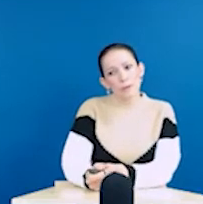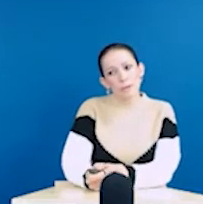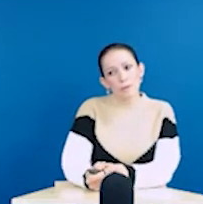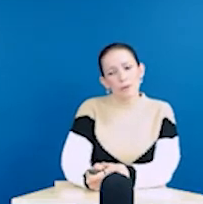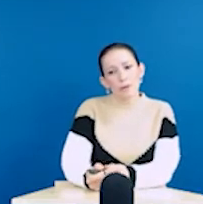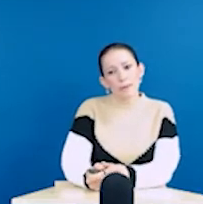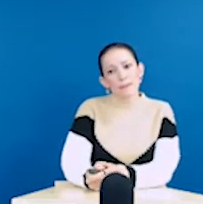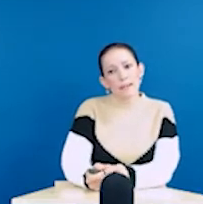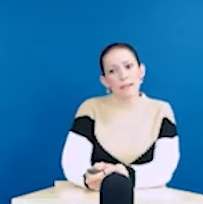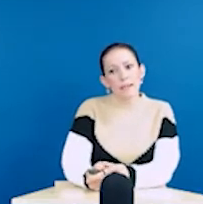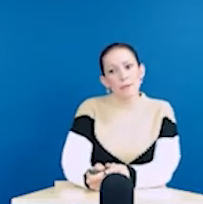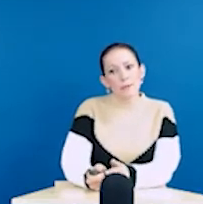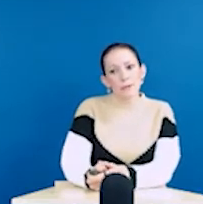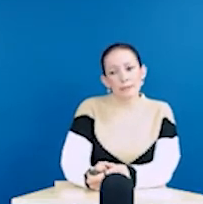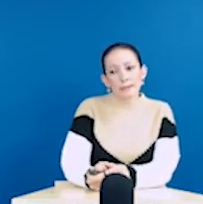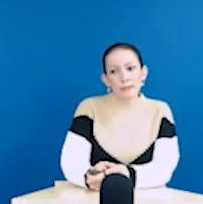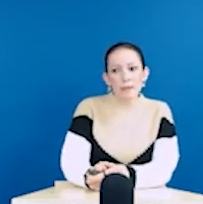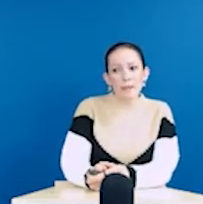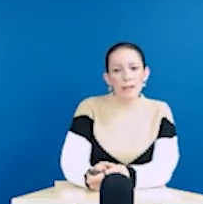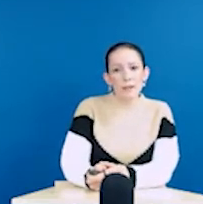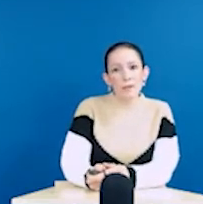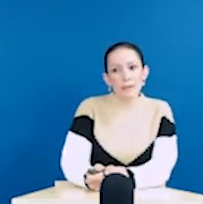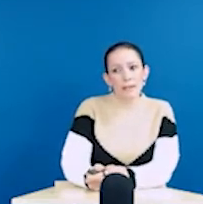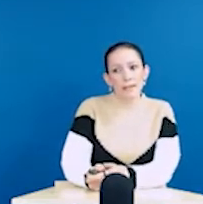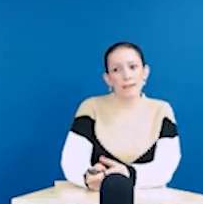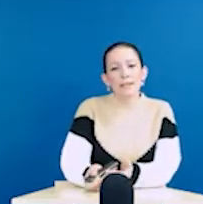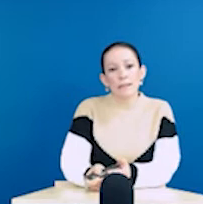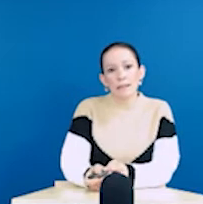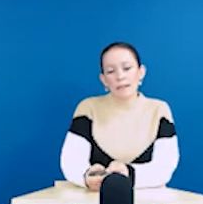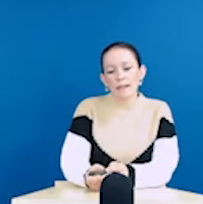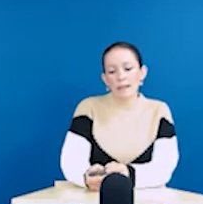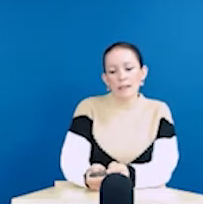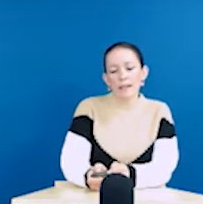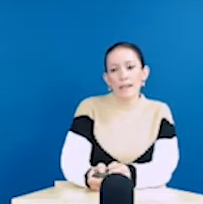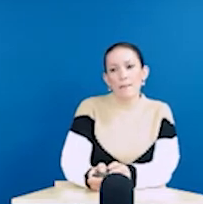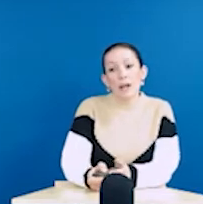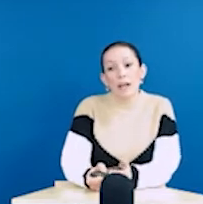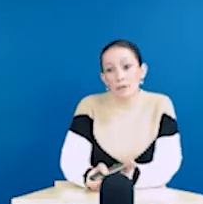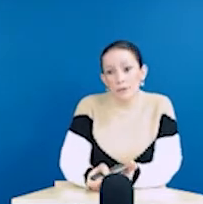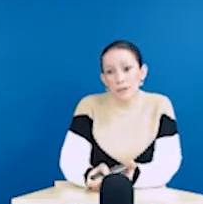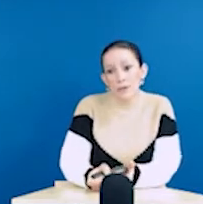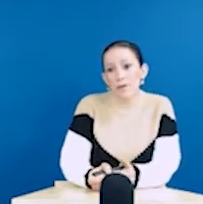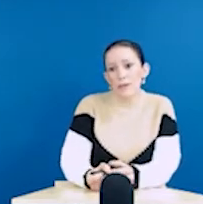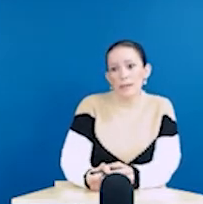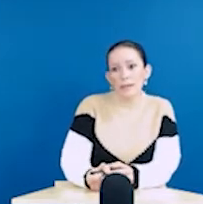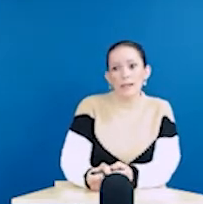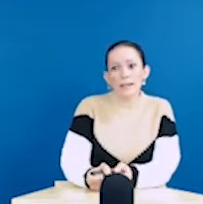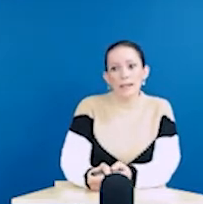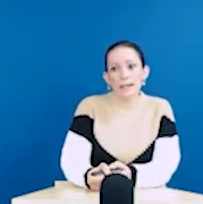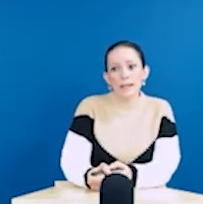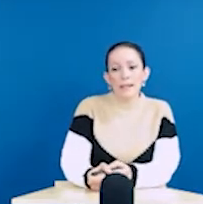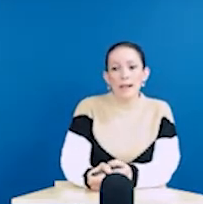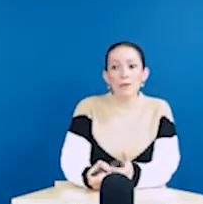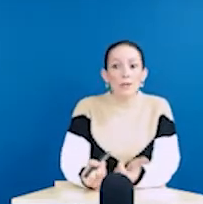todos los seres humanos. Lo que pasa es que nuestros pacientes hay que manejarlos de manera distinta, hay que enamorarlos de una comida,